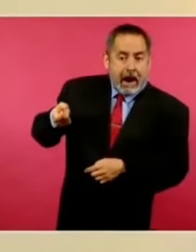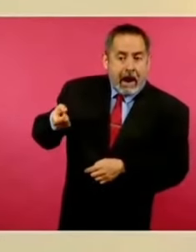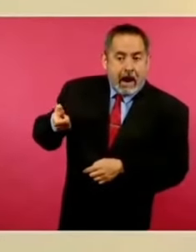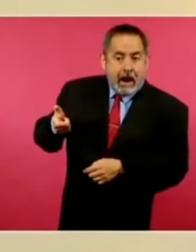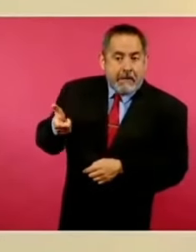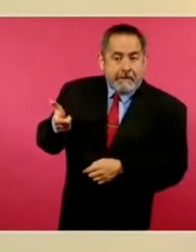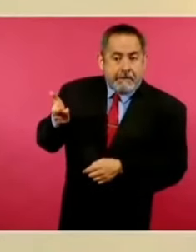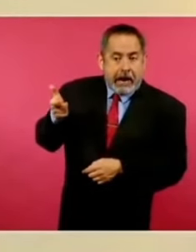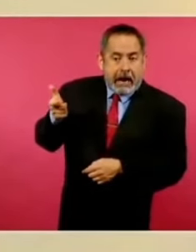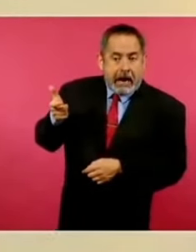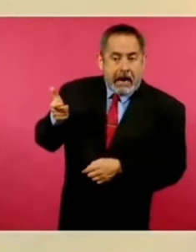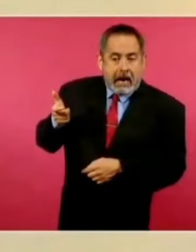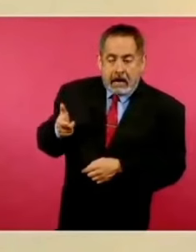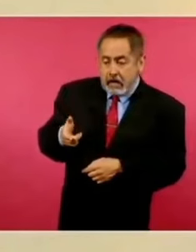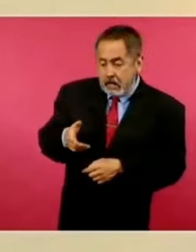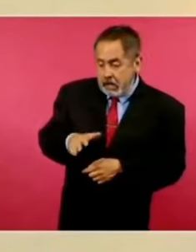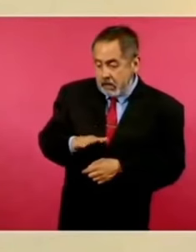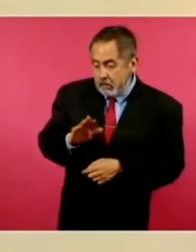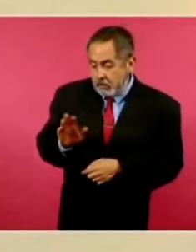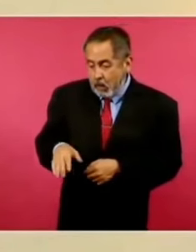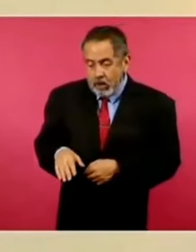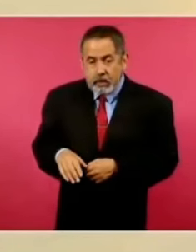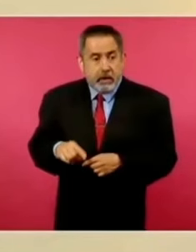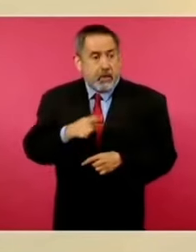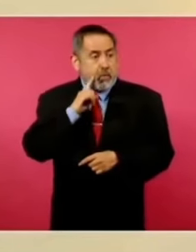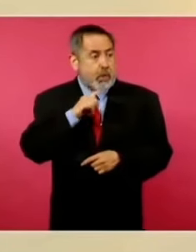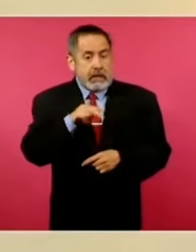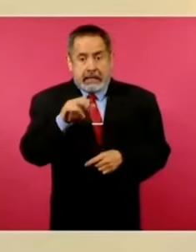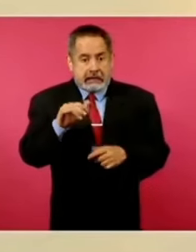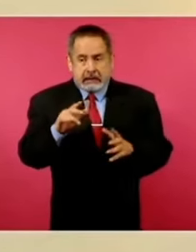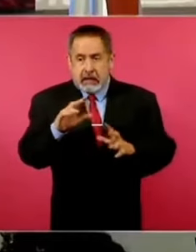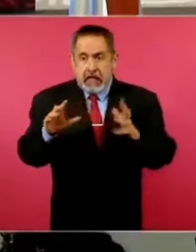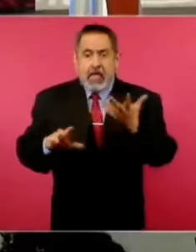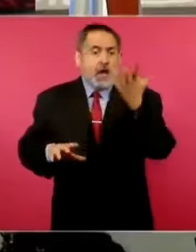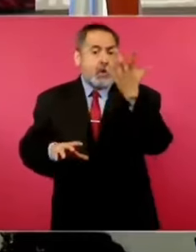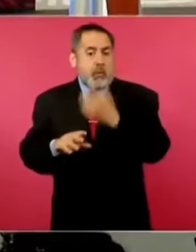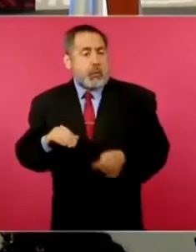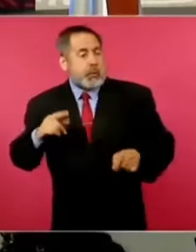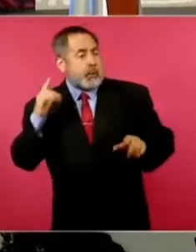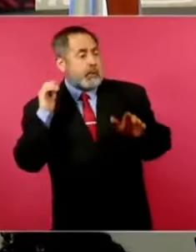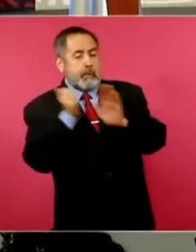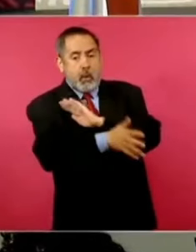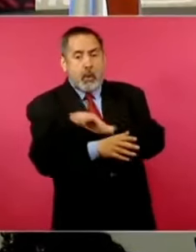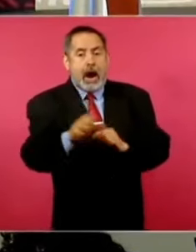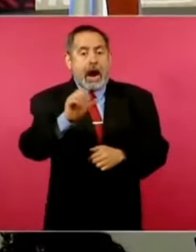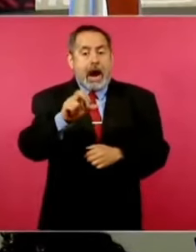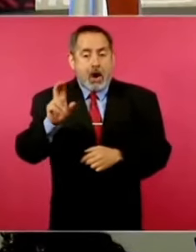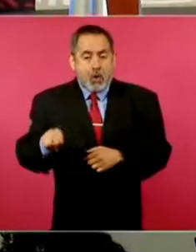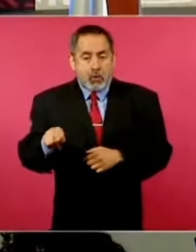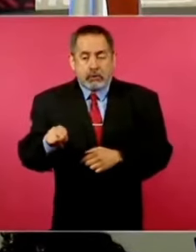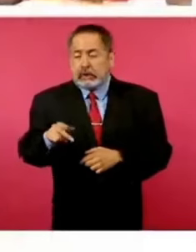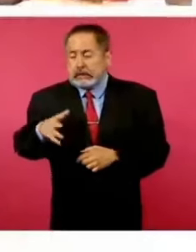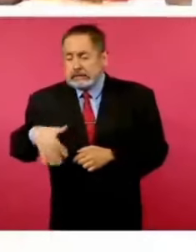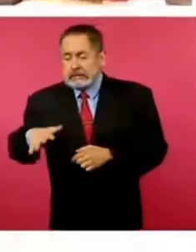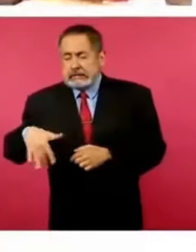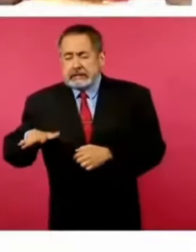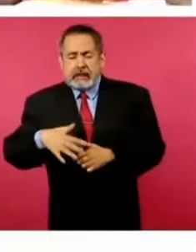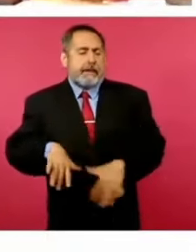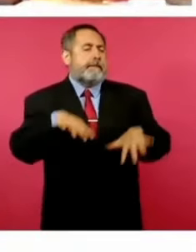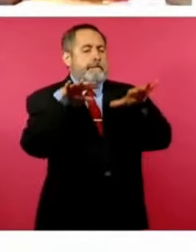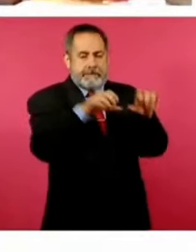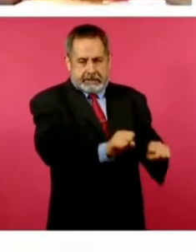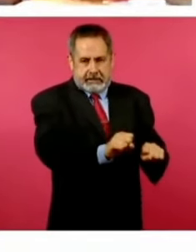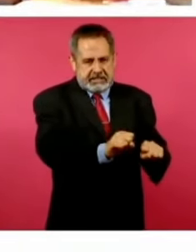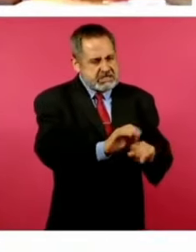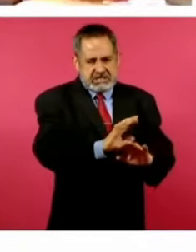muerte eh después de ello Nancy del Carmen oyó a Cancún lugar donde fue aprendida y ya fue vinculada a proceso